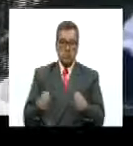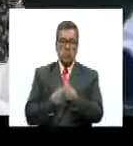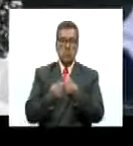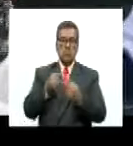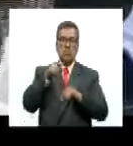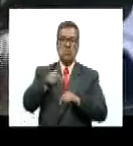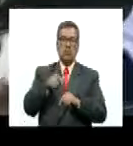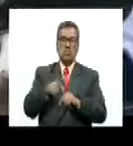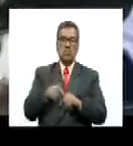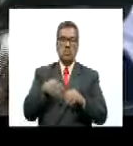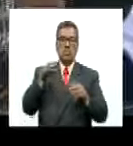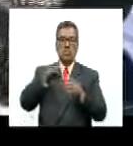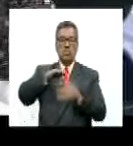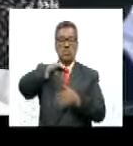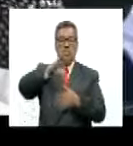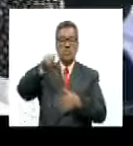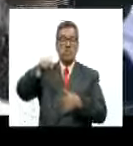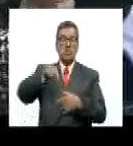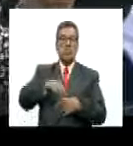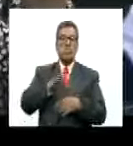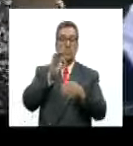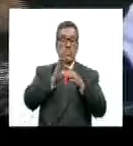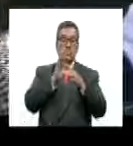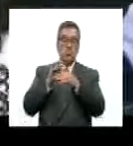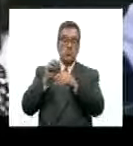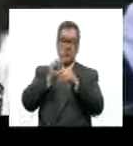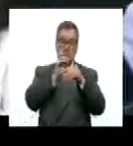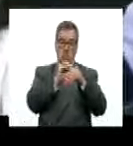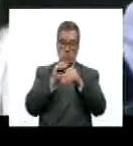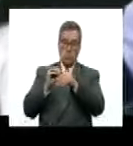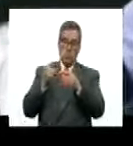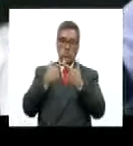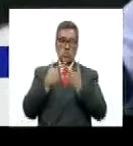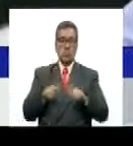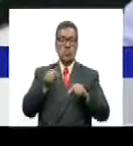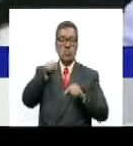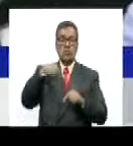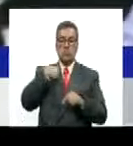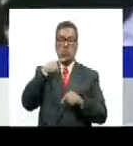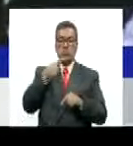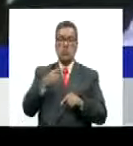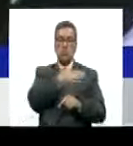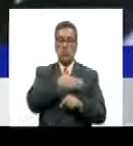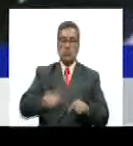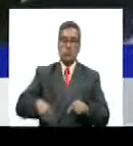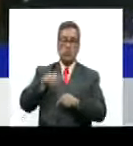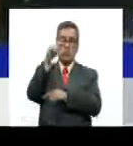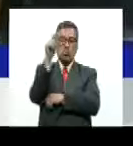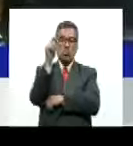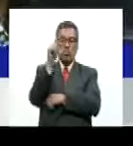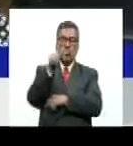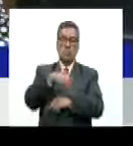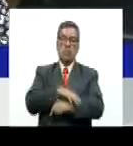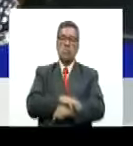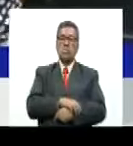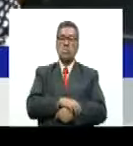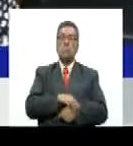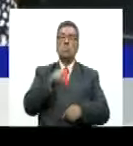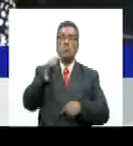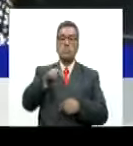para que este continente sea libre. Hay que destacar, queridos diputados y diputadas, que